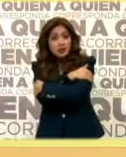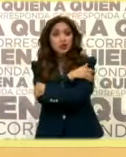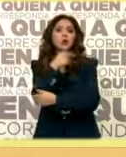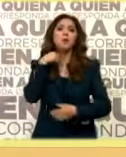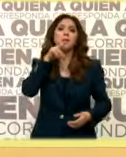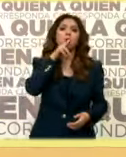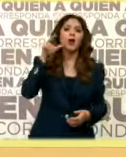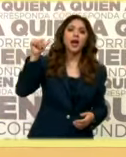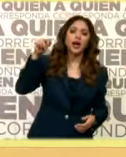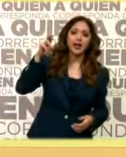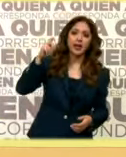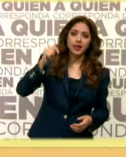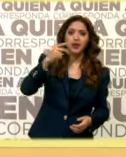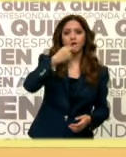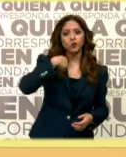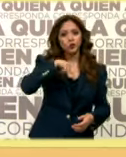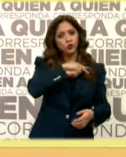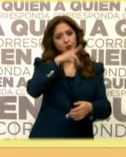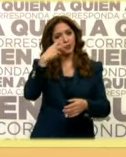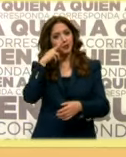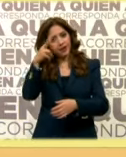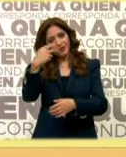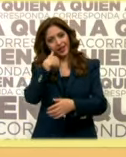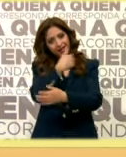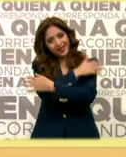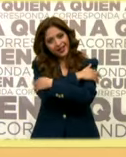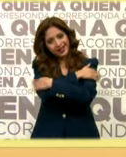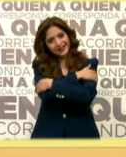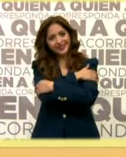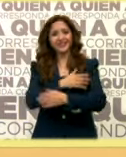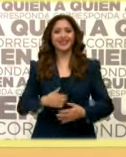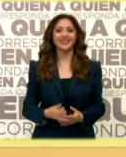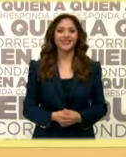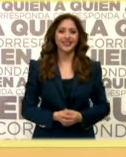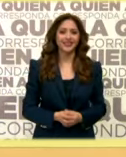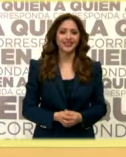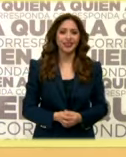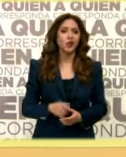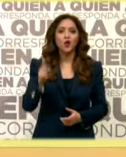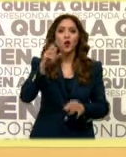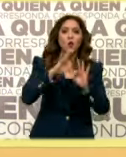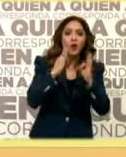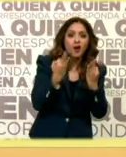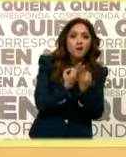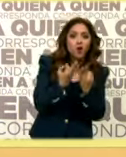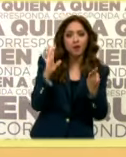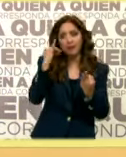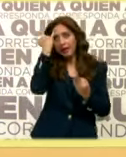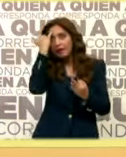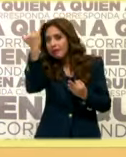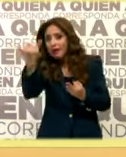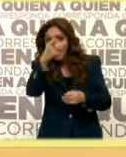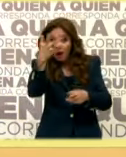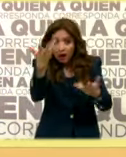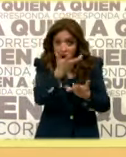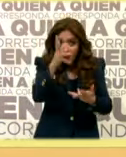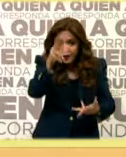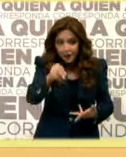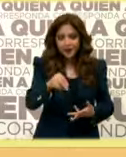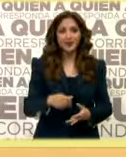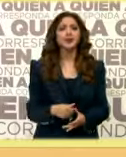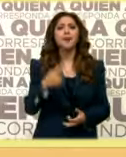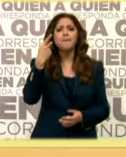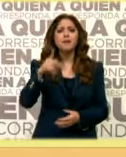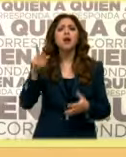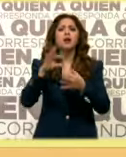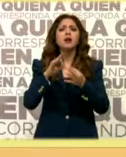a Aneta, no a ti. Nosotros los podemos abrazar. Oigan, era un plan de dinámica, ¿no? Que lo hagan. Pues ya lo hicimos, jefe. Sí. Bueno, y hablando de